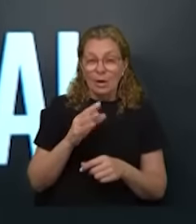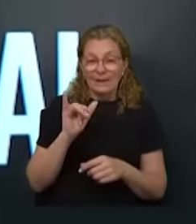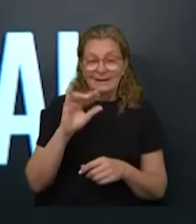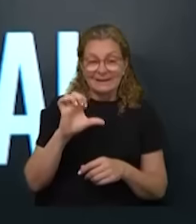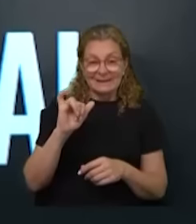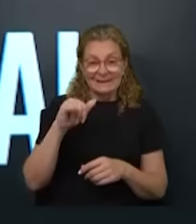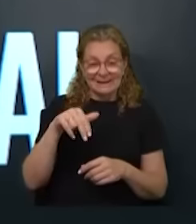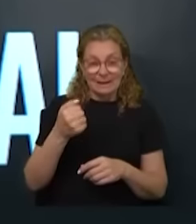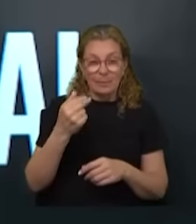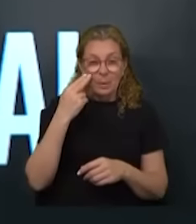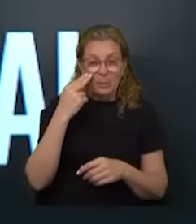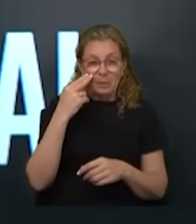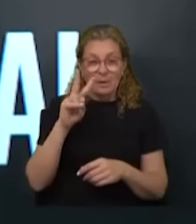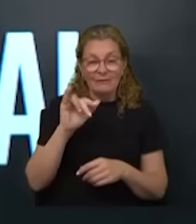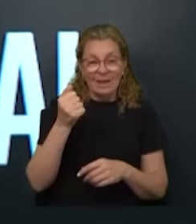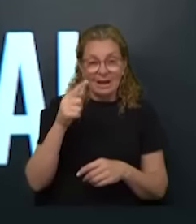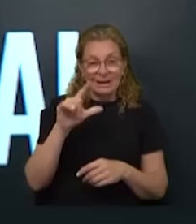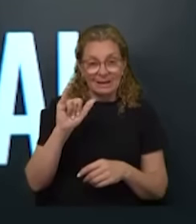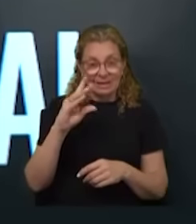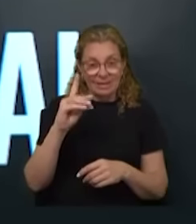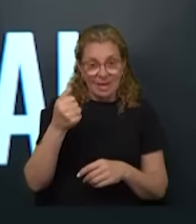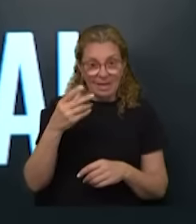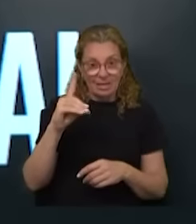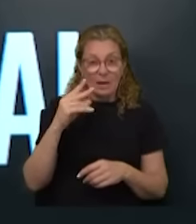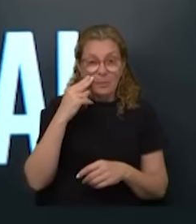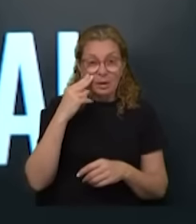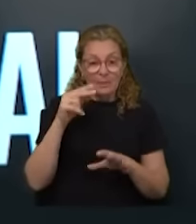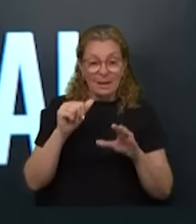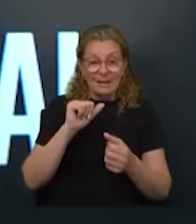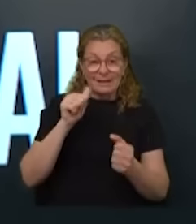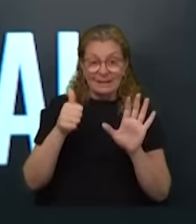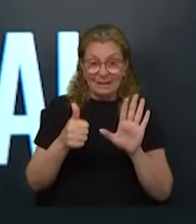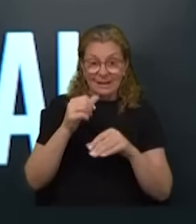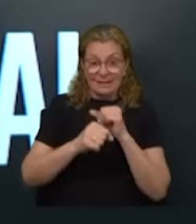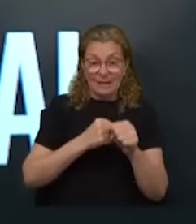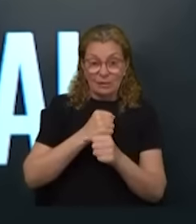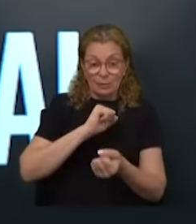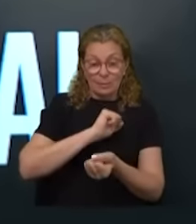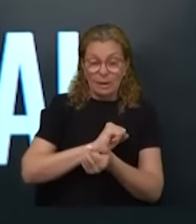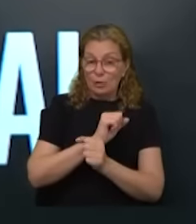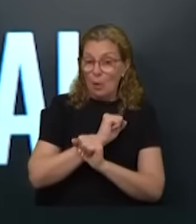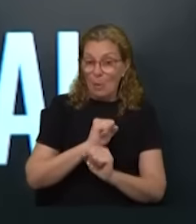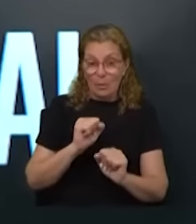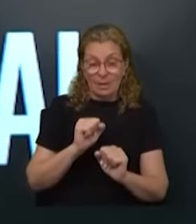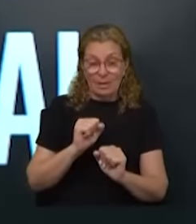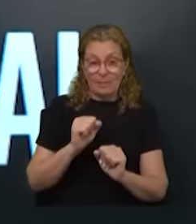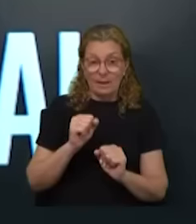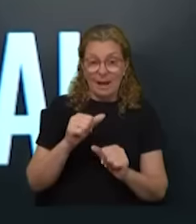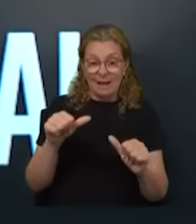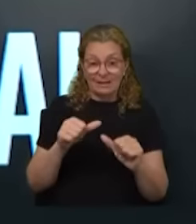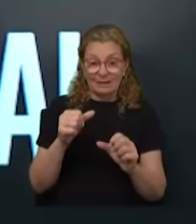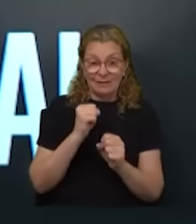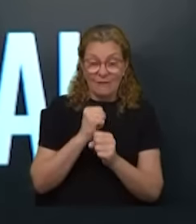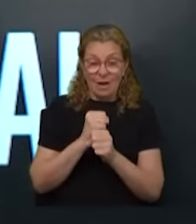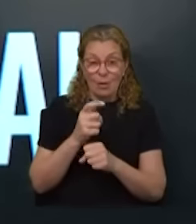Fernández por la causa vialidad que bueno la condena a 6 años de prisión y la inhabilitación perpetua para ejercer cargos